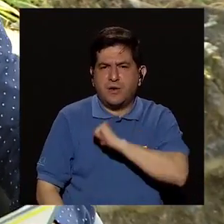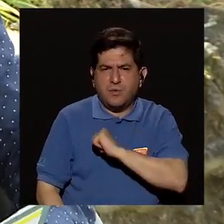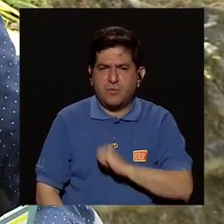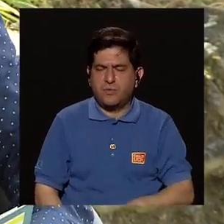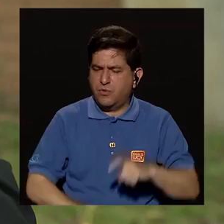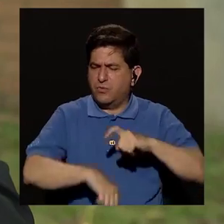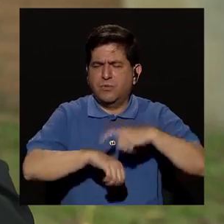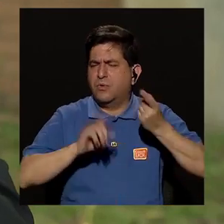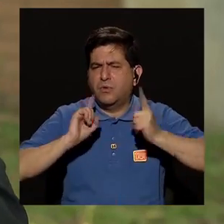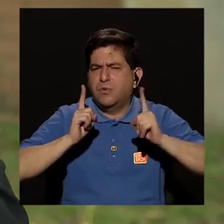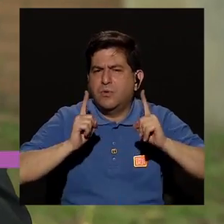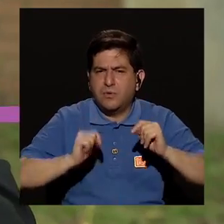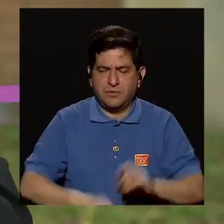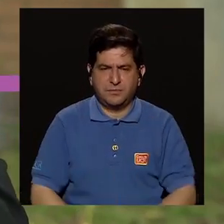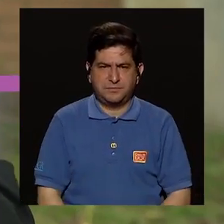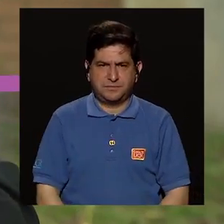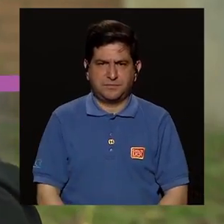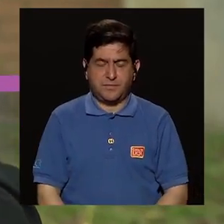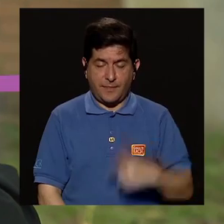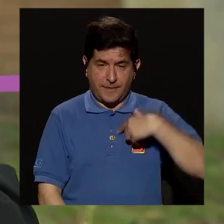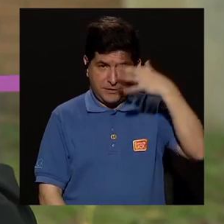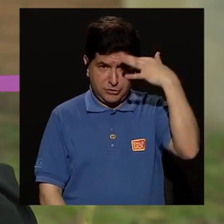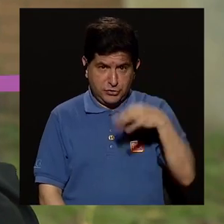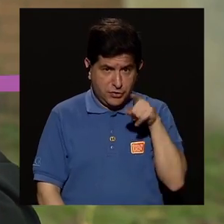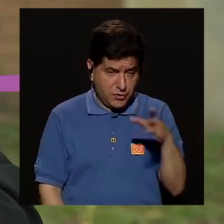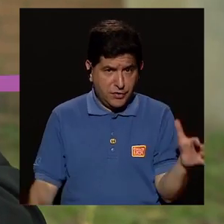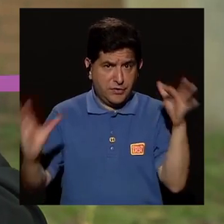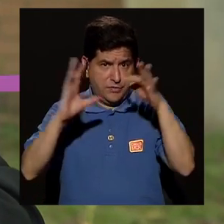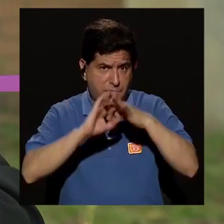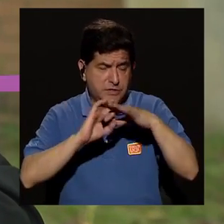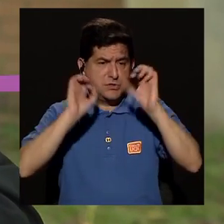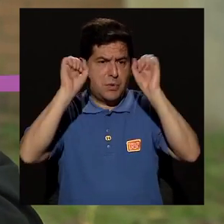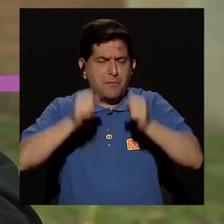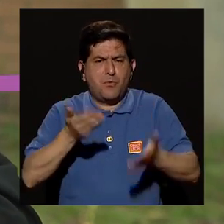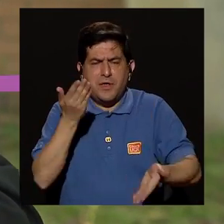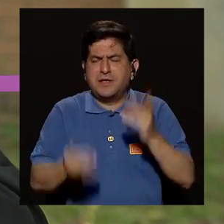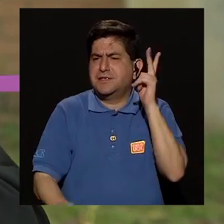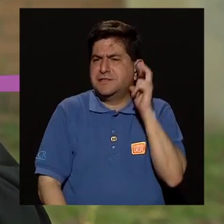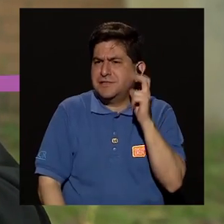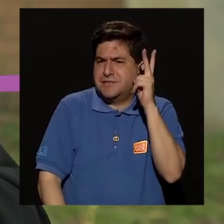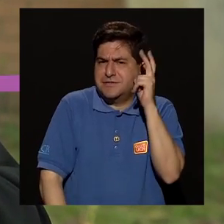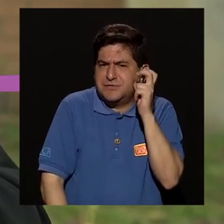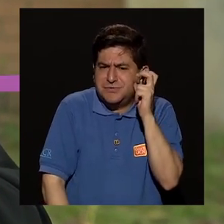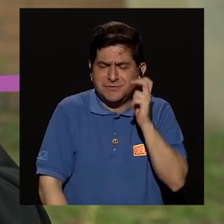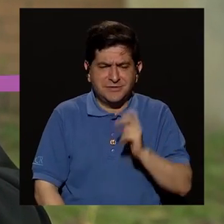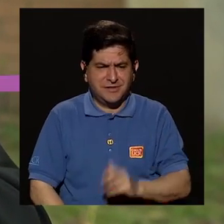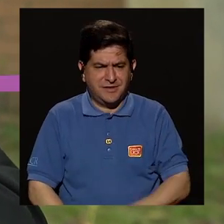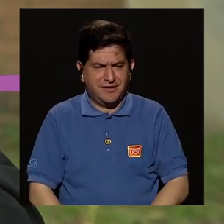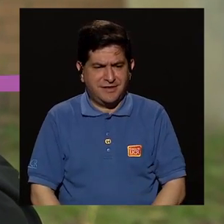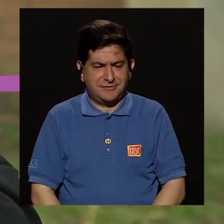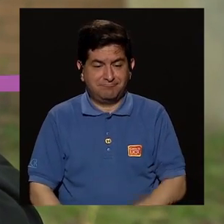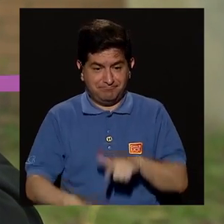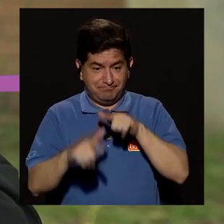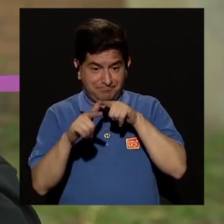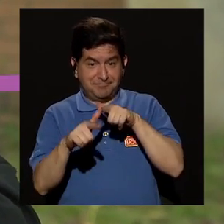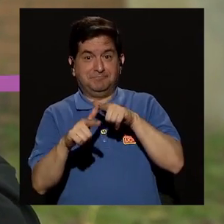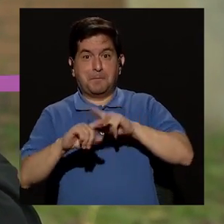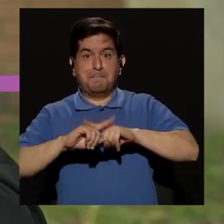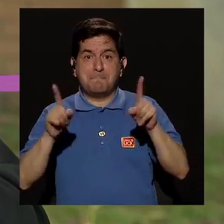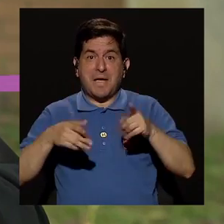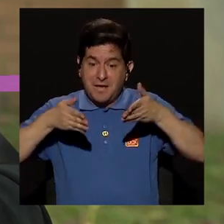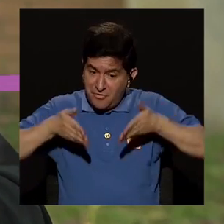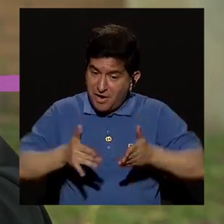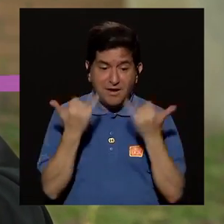comportamientos. Sí, al respecto creo que hasta podría sonar un tanto exagerado,